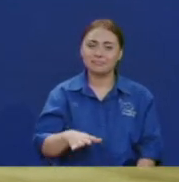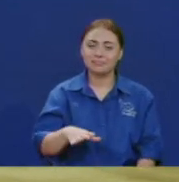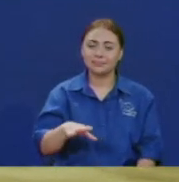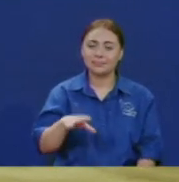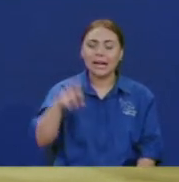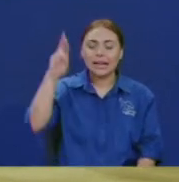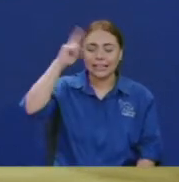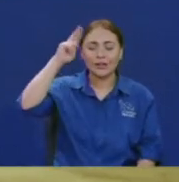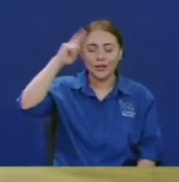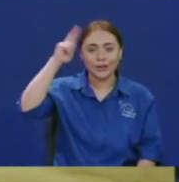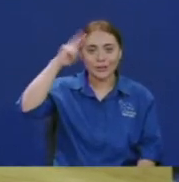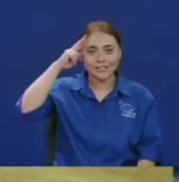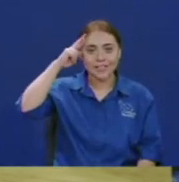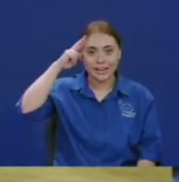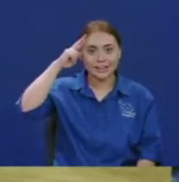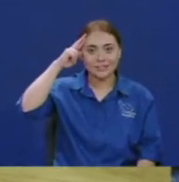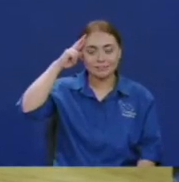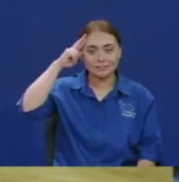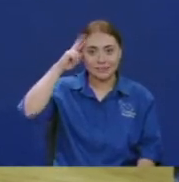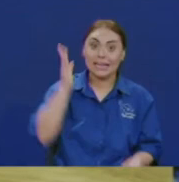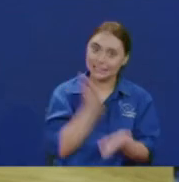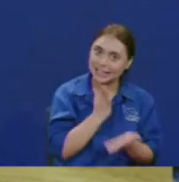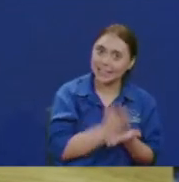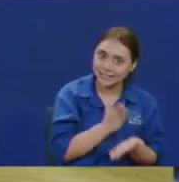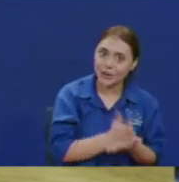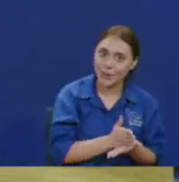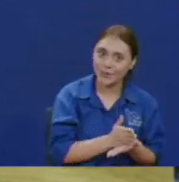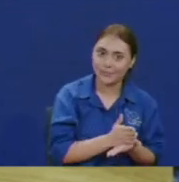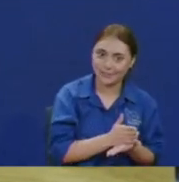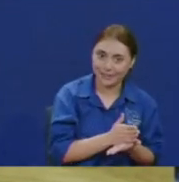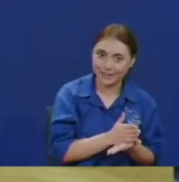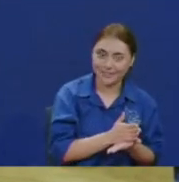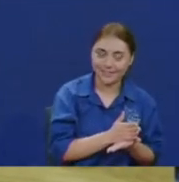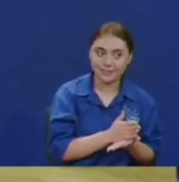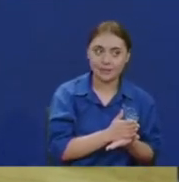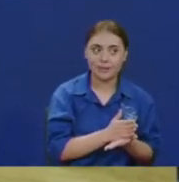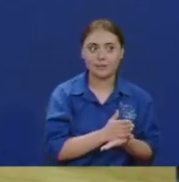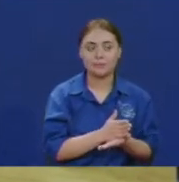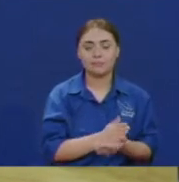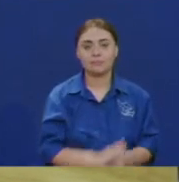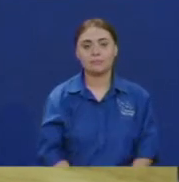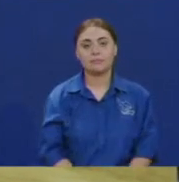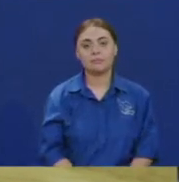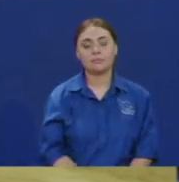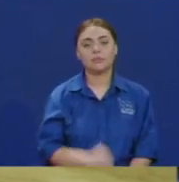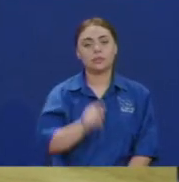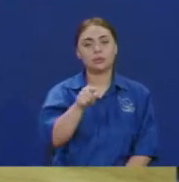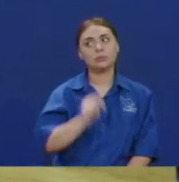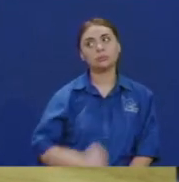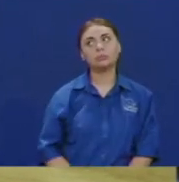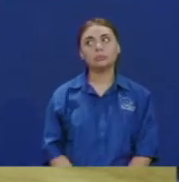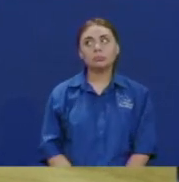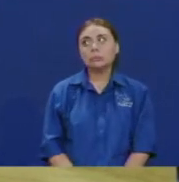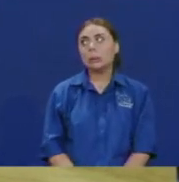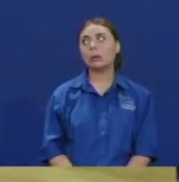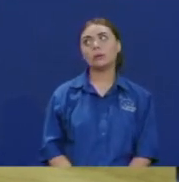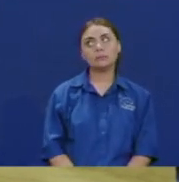La gente dirá de una persona que está tratando de salir de la necesidad. ¿Y usted qué opina? Yo estoy